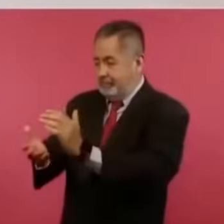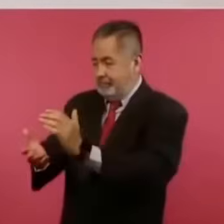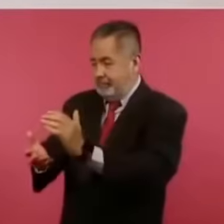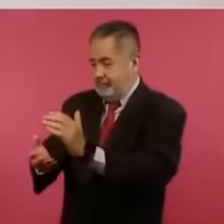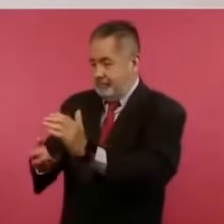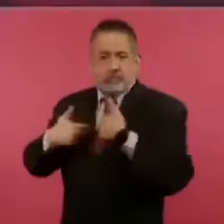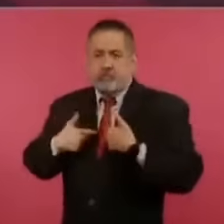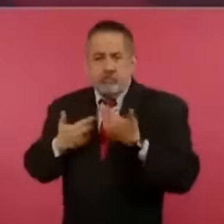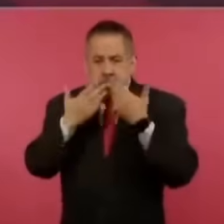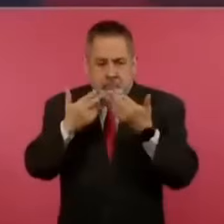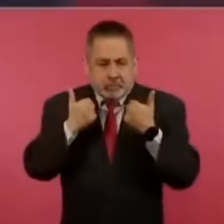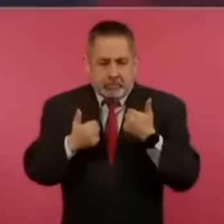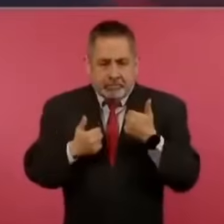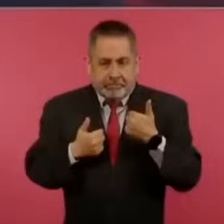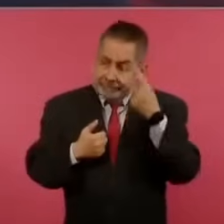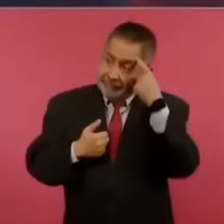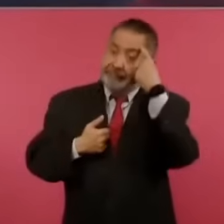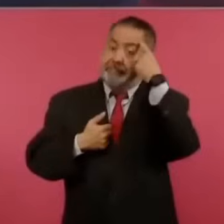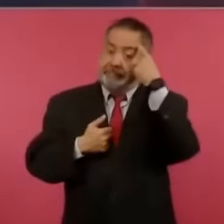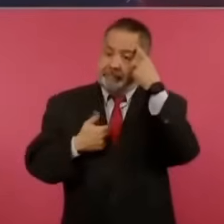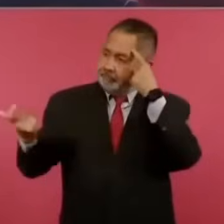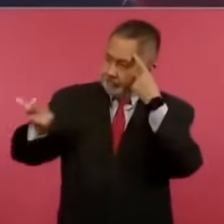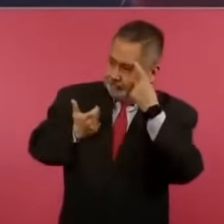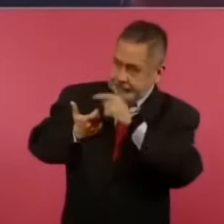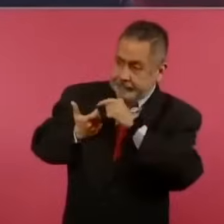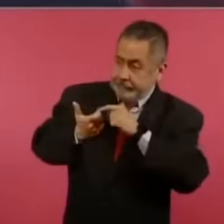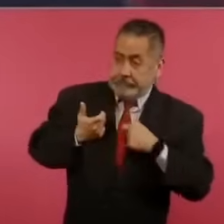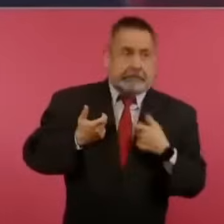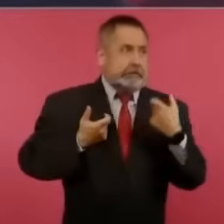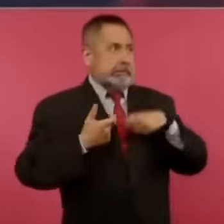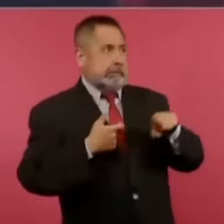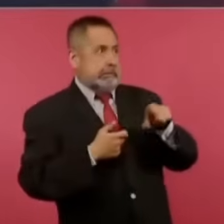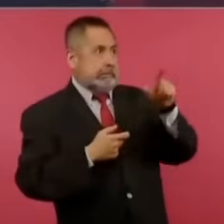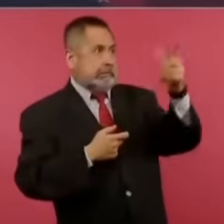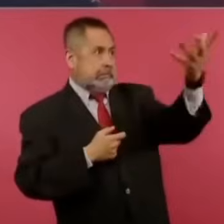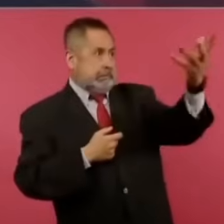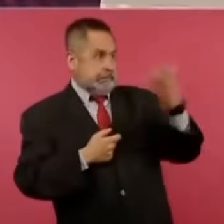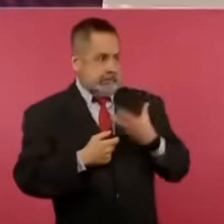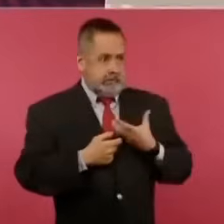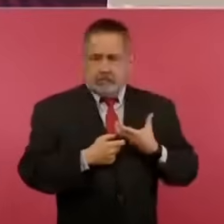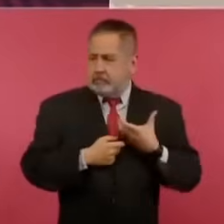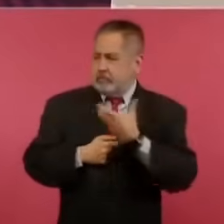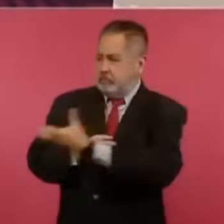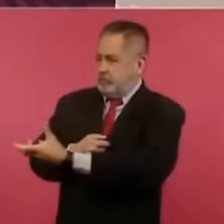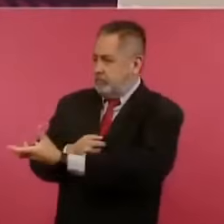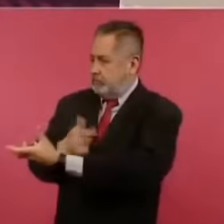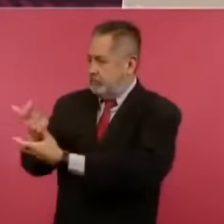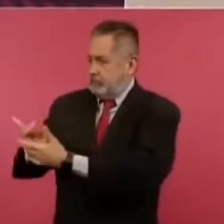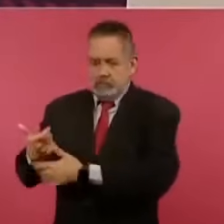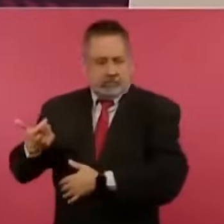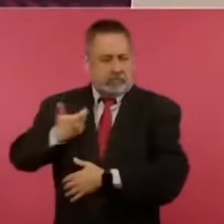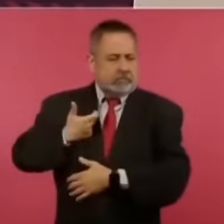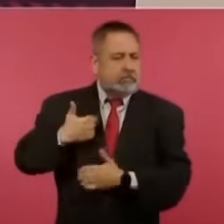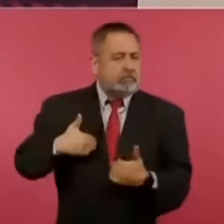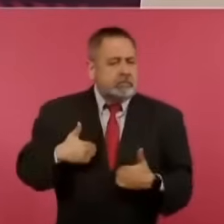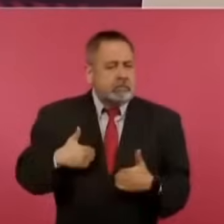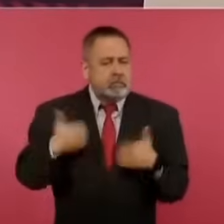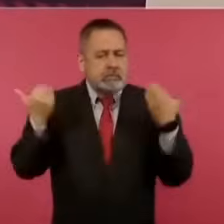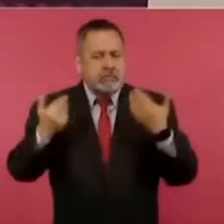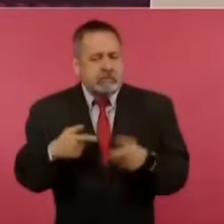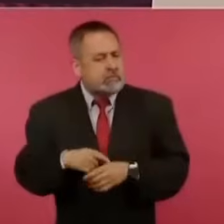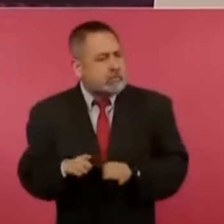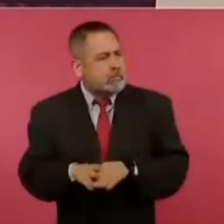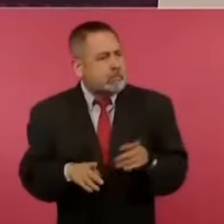Firman un contrato de Repsol con el gobierno de Perú para traer gas.